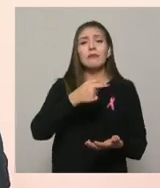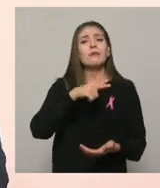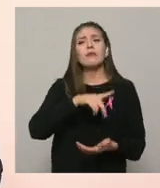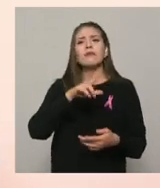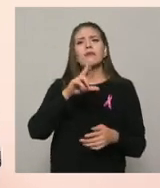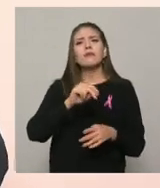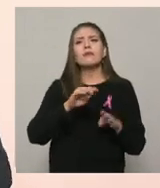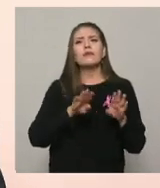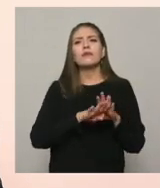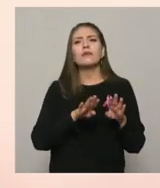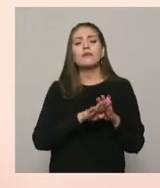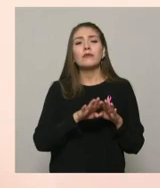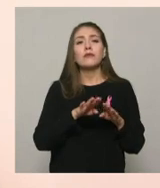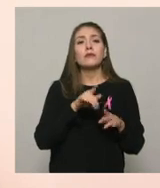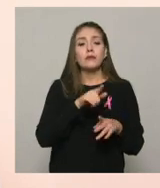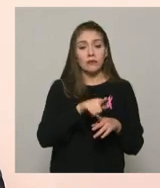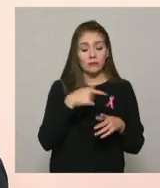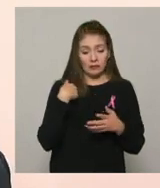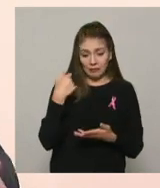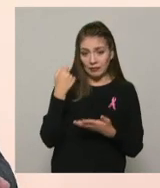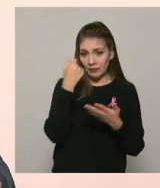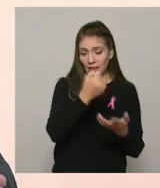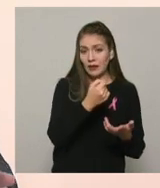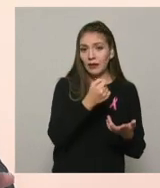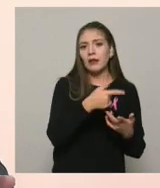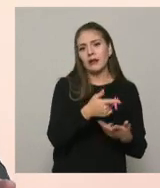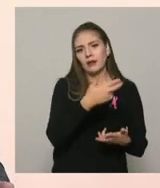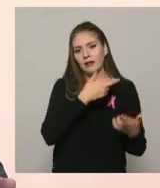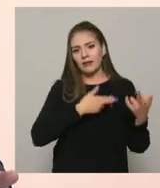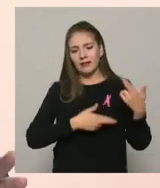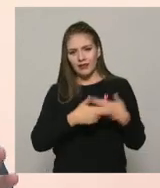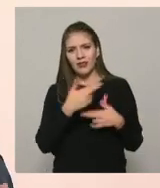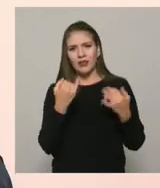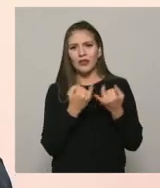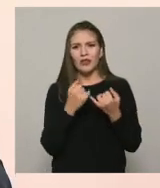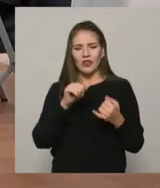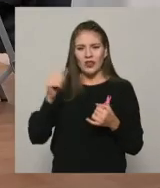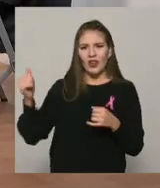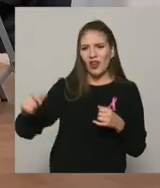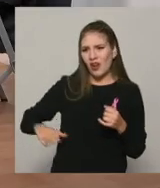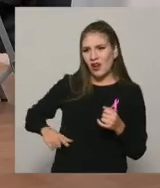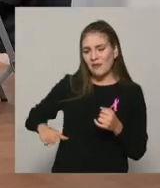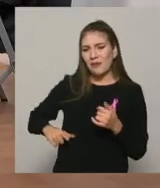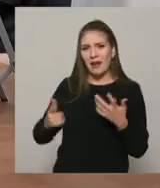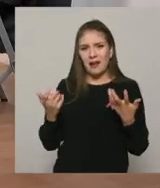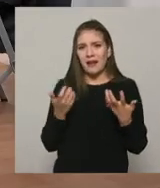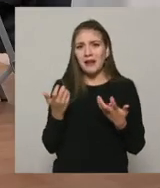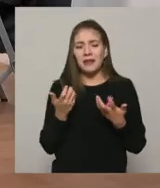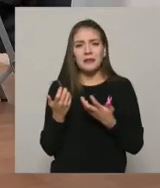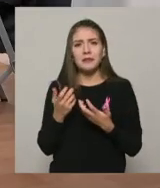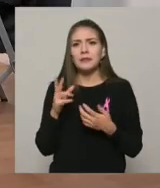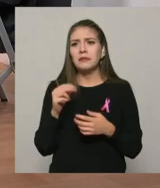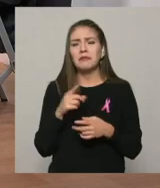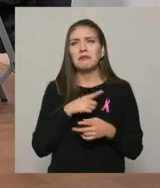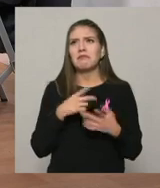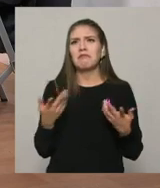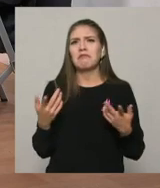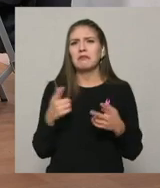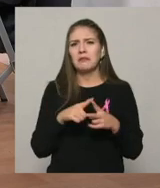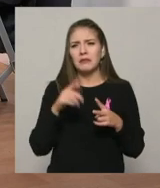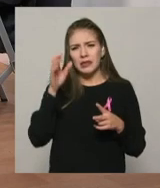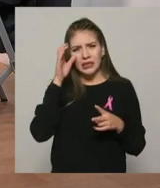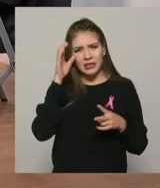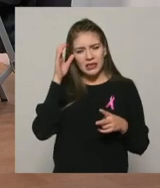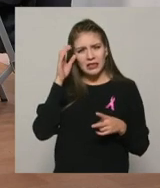estableció una cláusula de retorno como lo hacen todos los demás gobiernos del planeta, salvo creo China o Corea